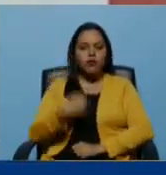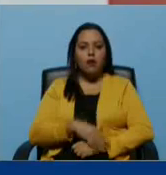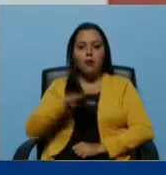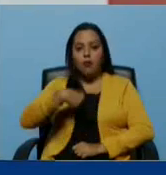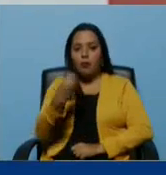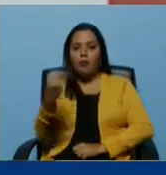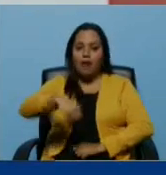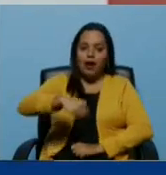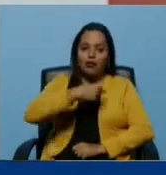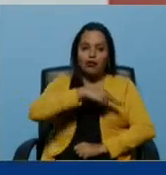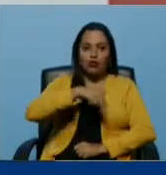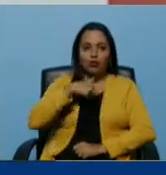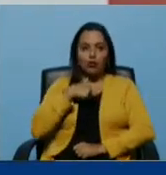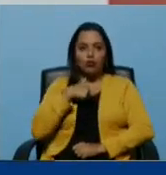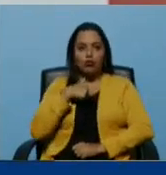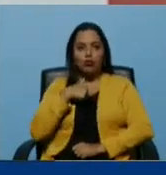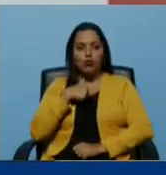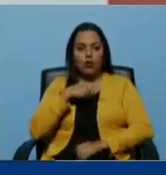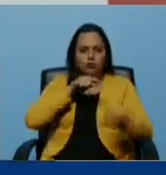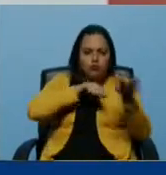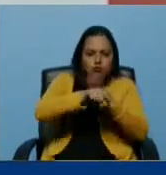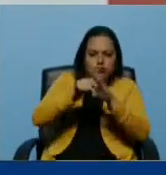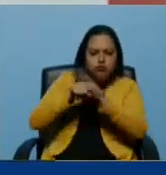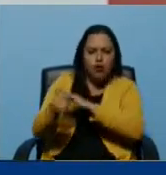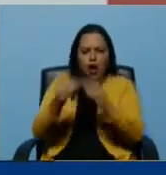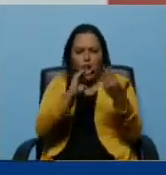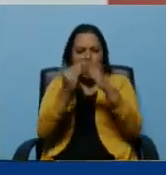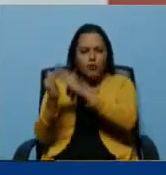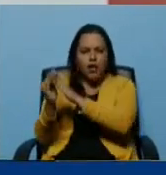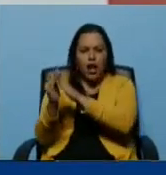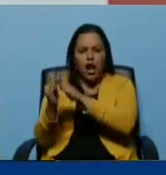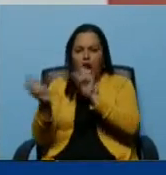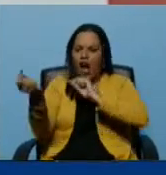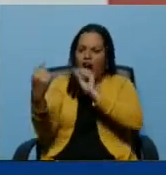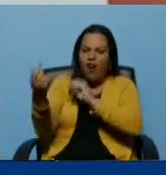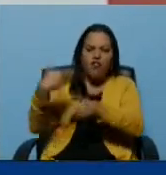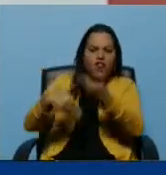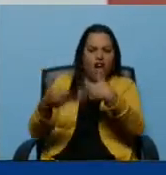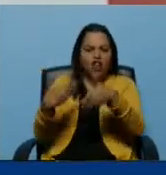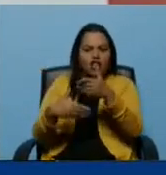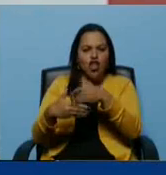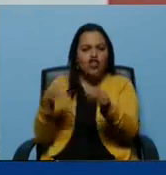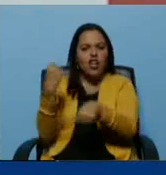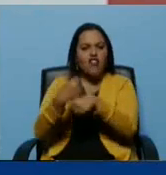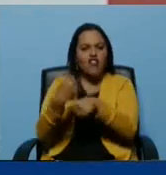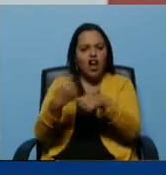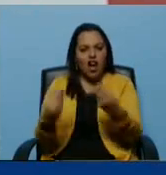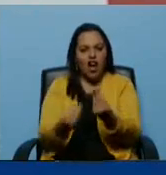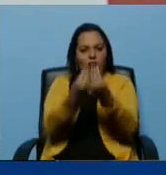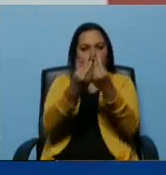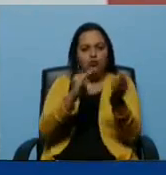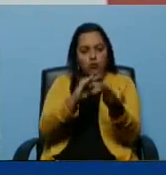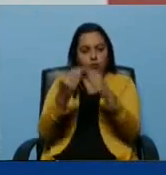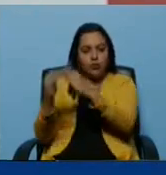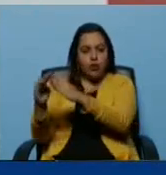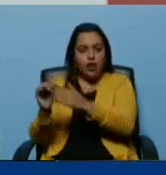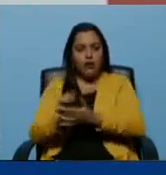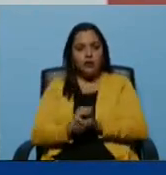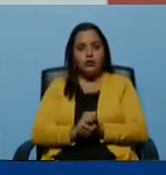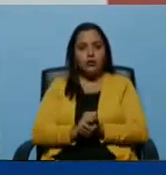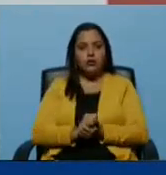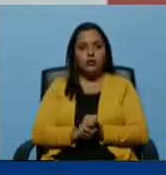más nosotros, tocando la puerta, hablando, accionando junto a la comunidad,